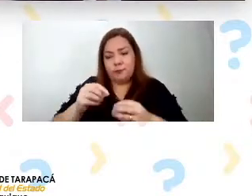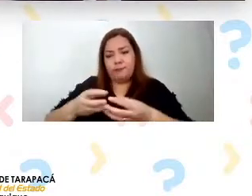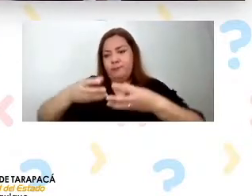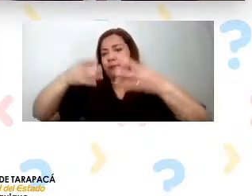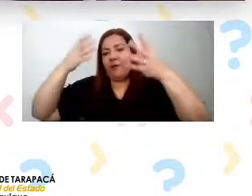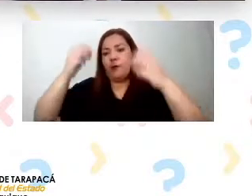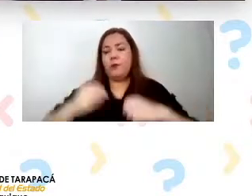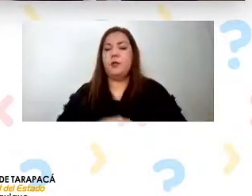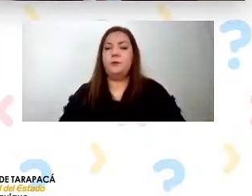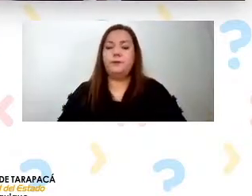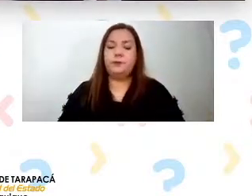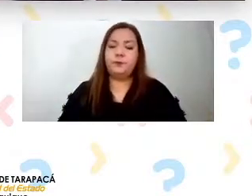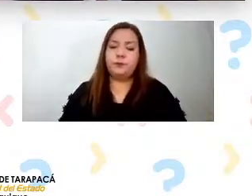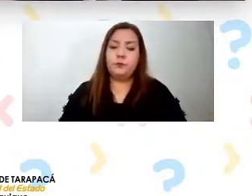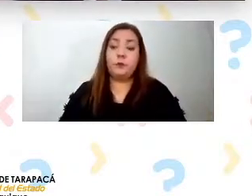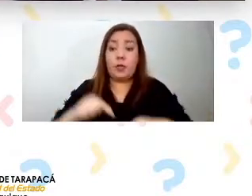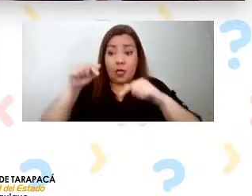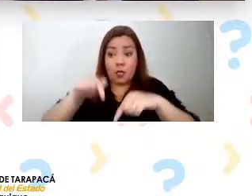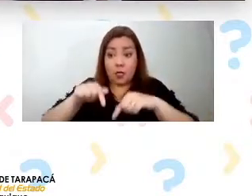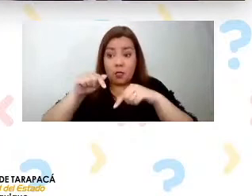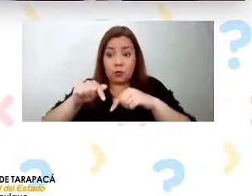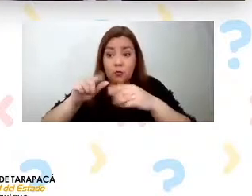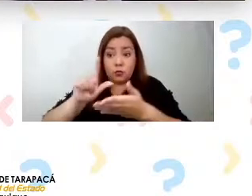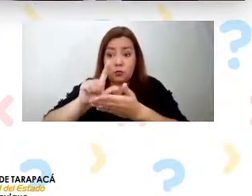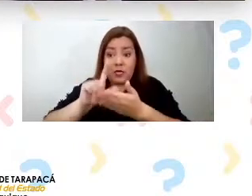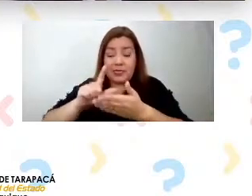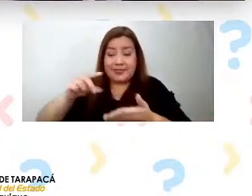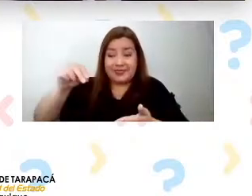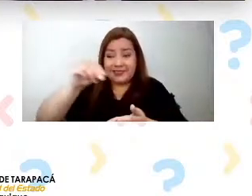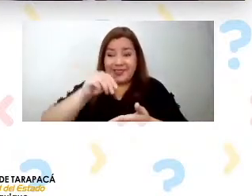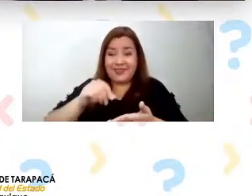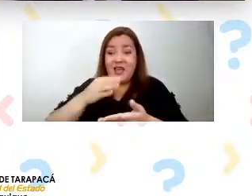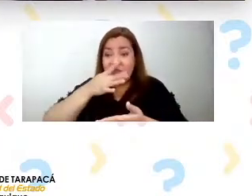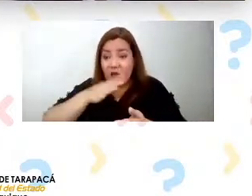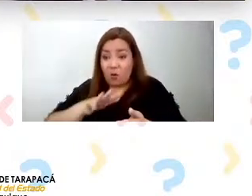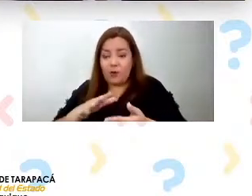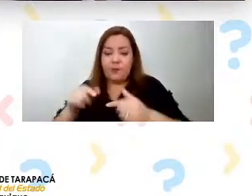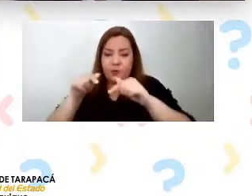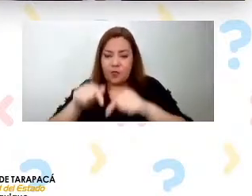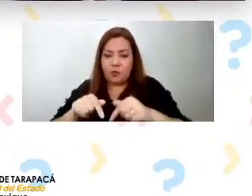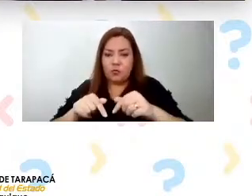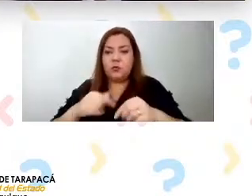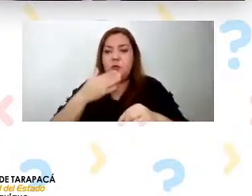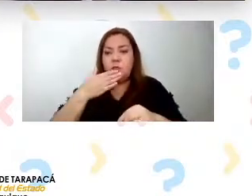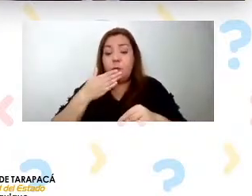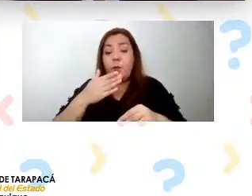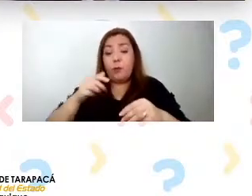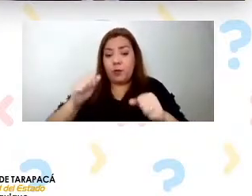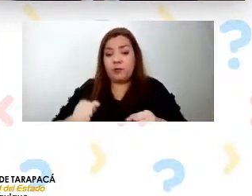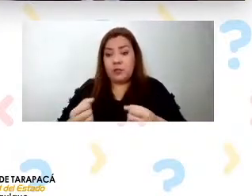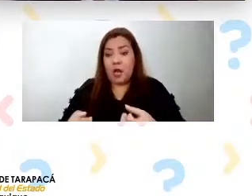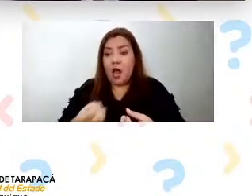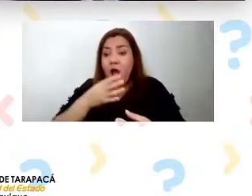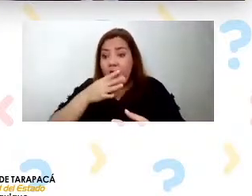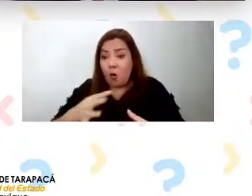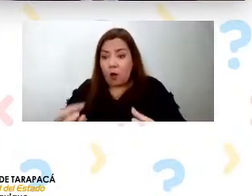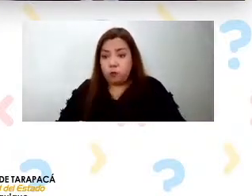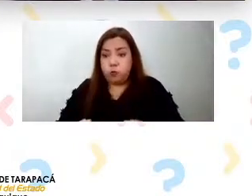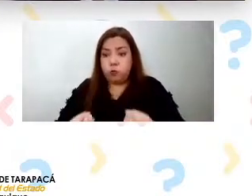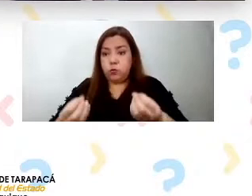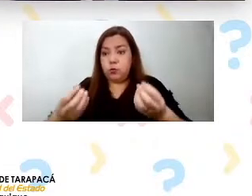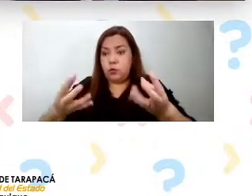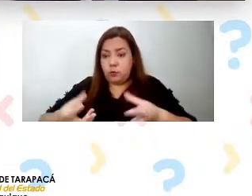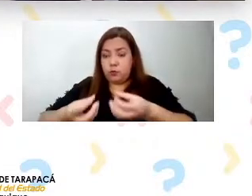Además, estos salares pueden presentar vertientes, es decir, aguas que brotan, y